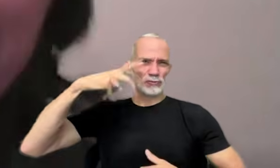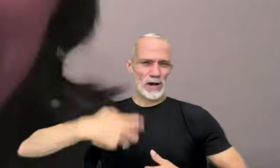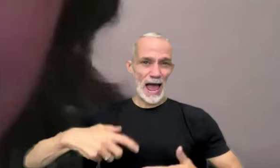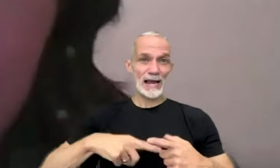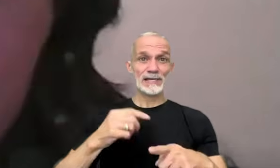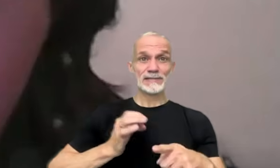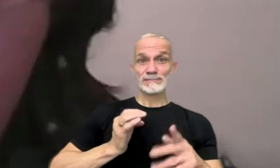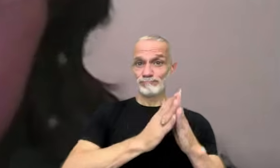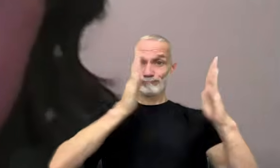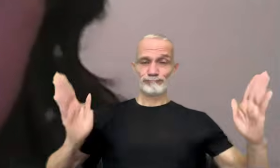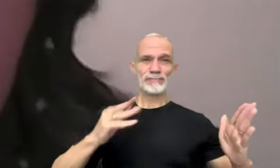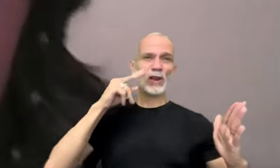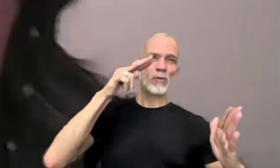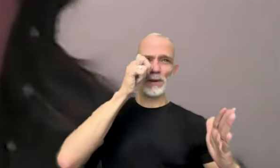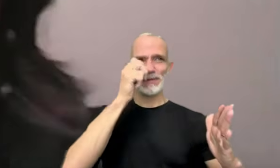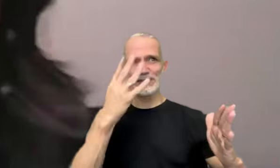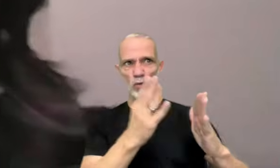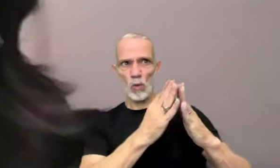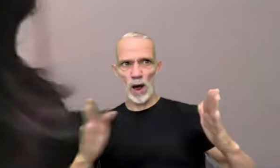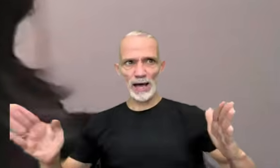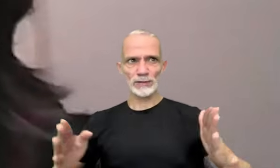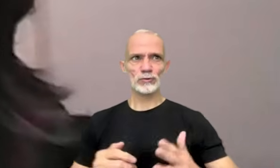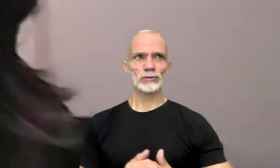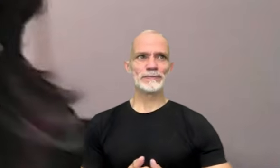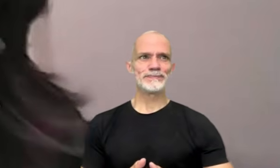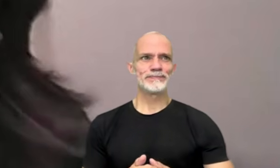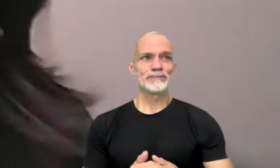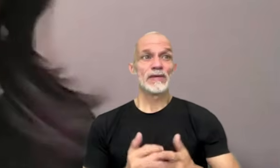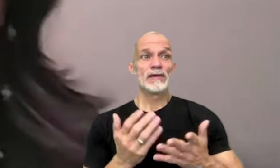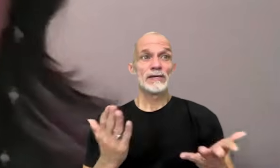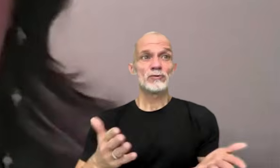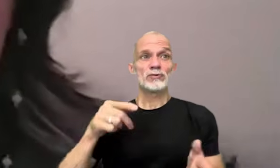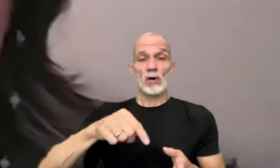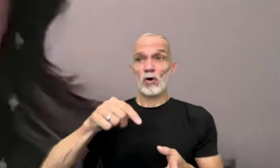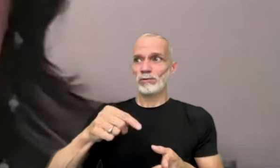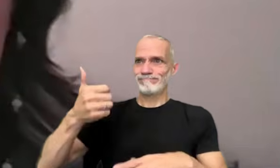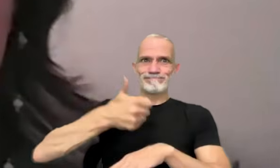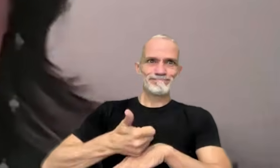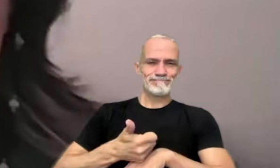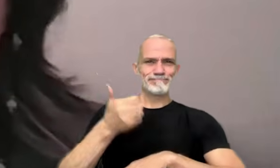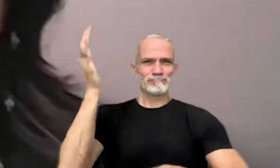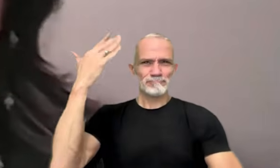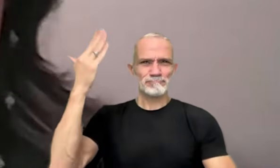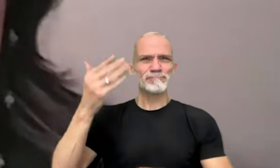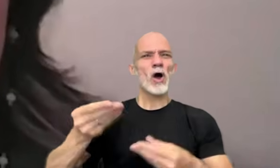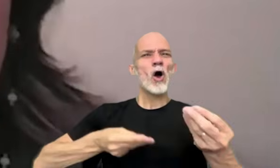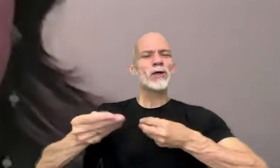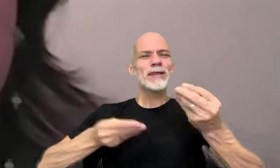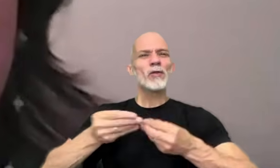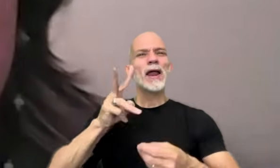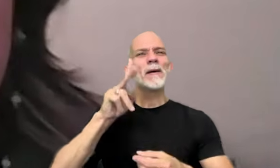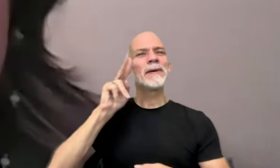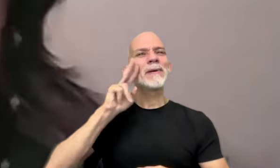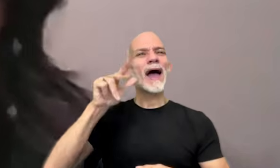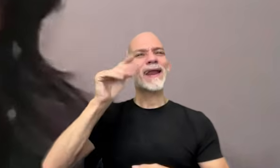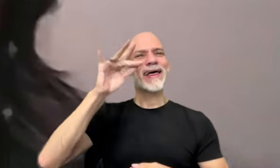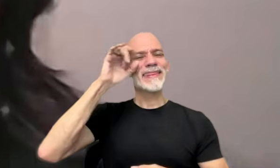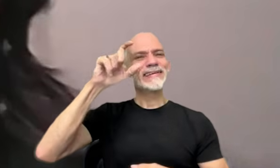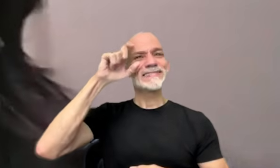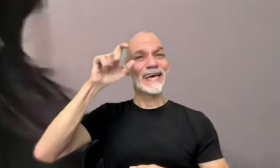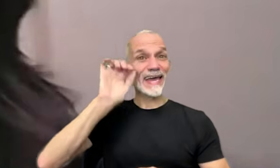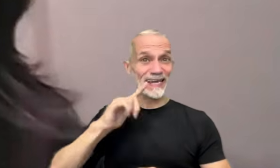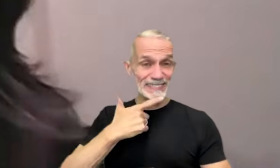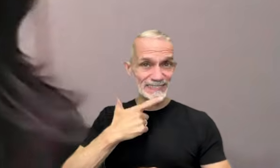periodo de 2024. Y hoy está con nosotros la contadora Viviana de Celis,